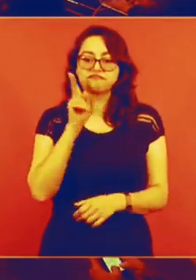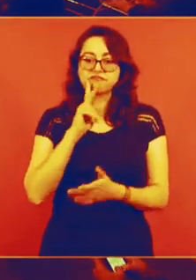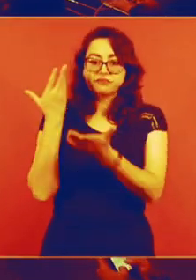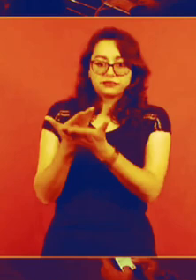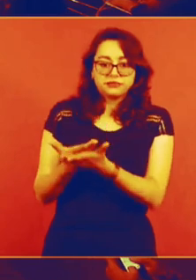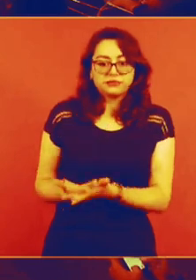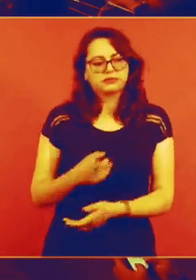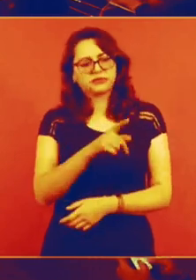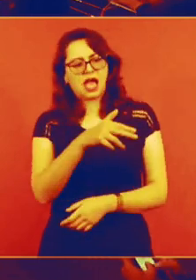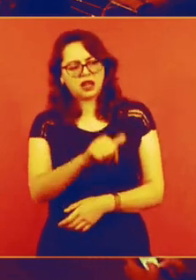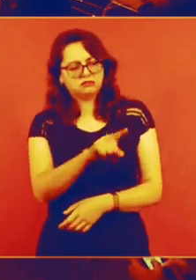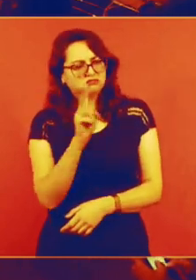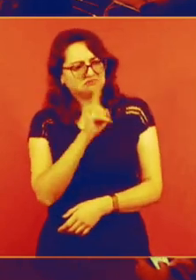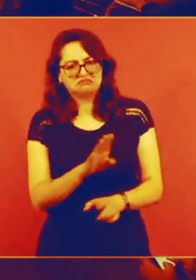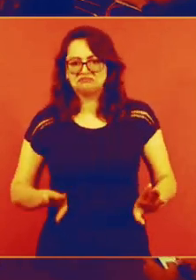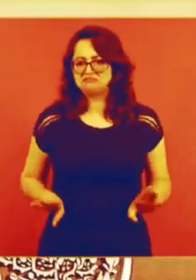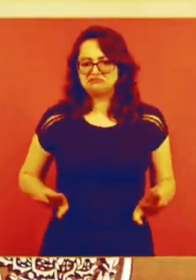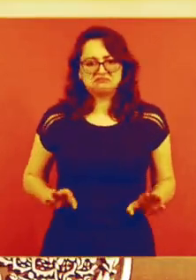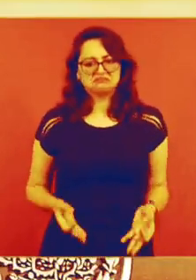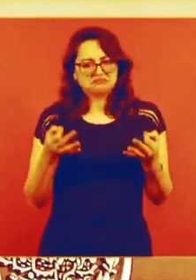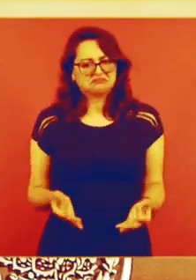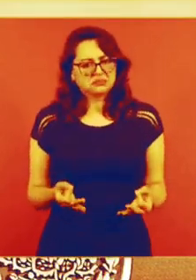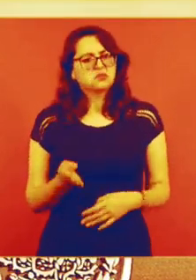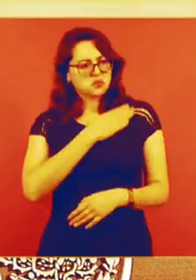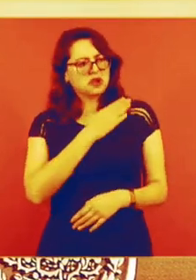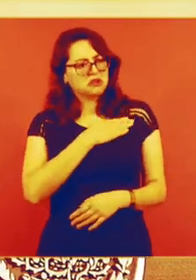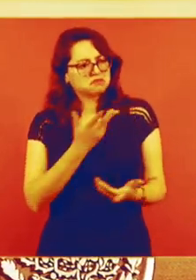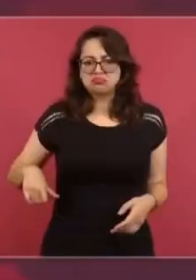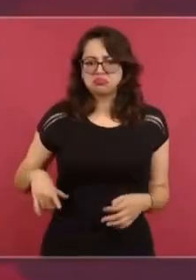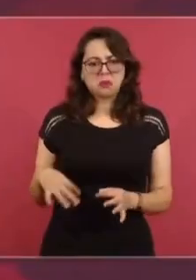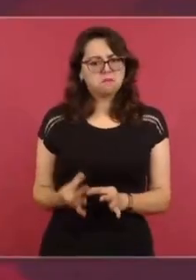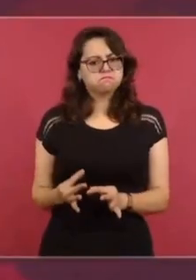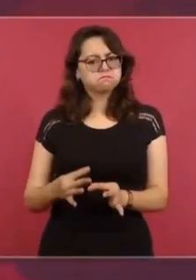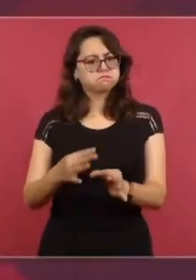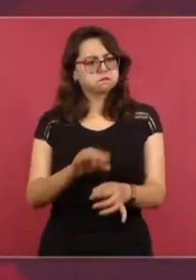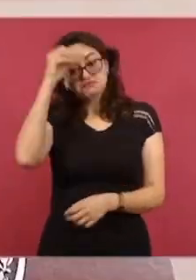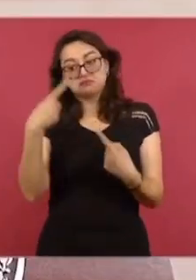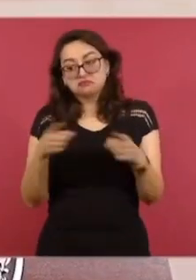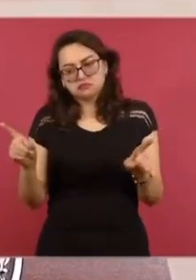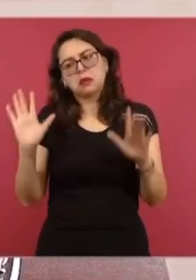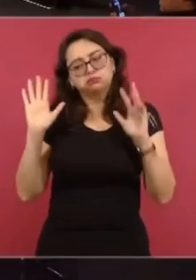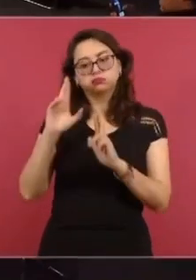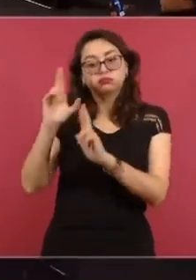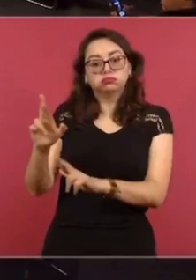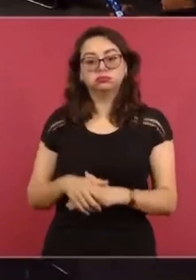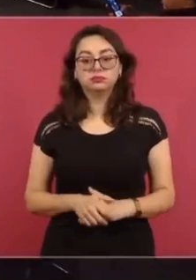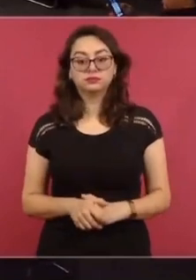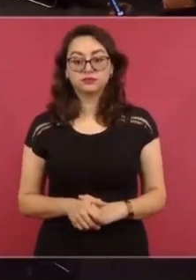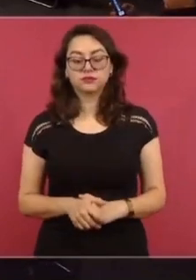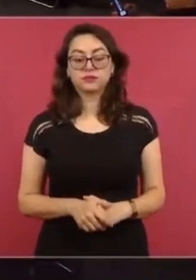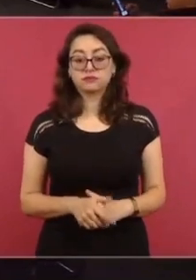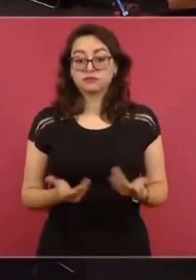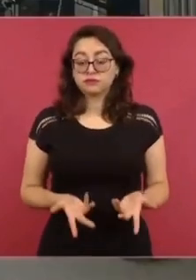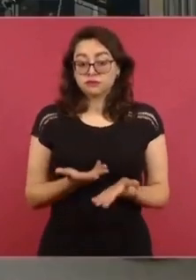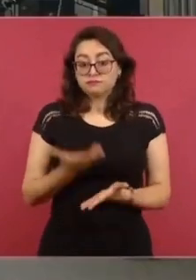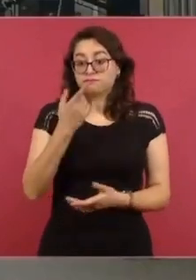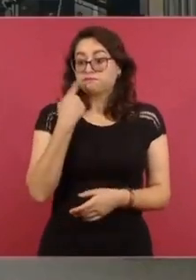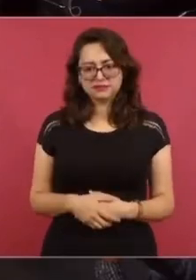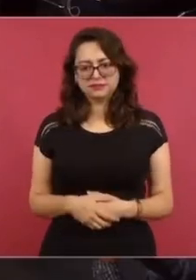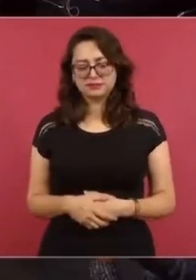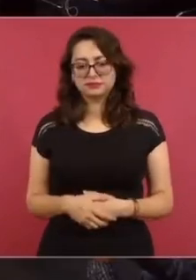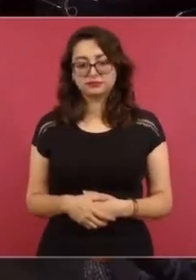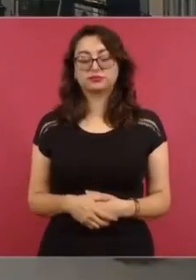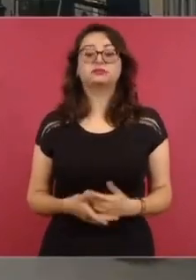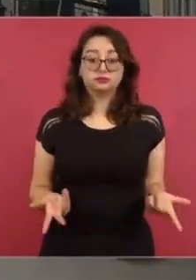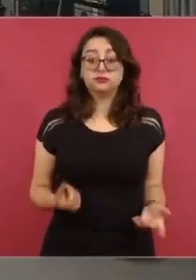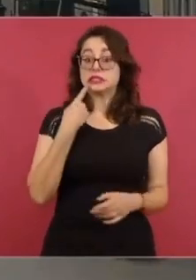a Ana Guevara, la considero una buena servidora pública, promotora del deporte. Sobre estas denuncias que se han interpuesto en la Fiscalía General de la República, ¿usted tiene alguna información? Es